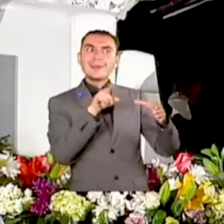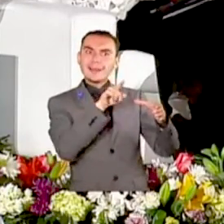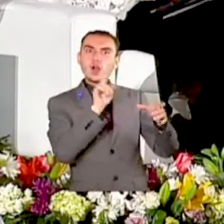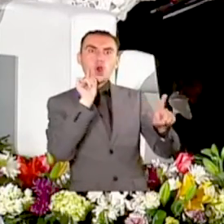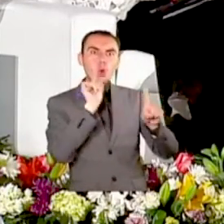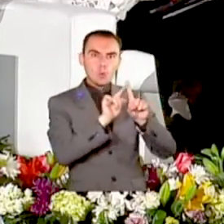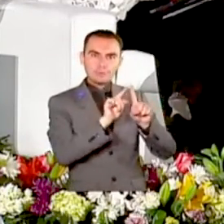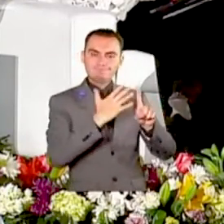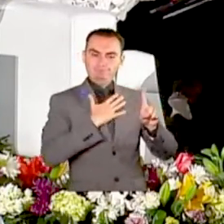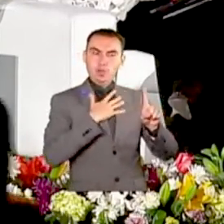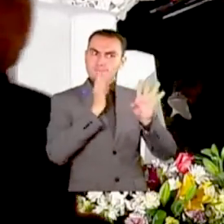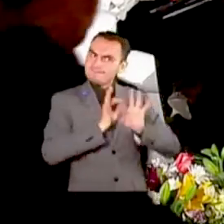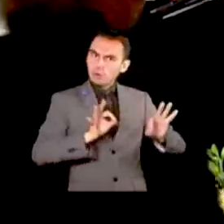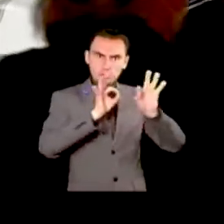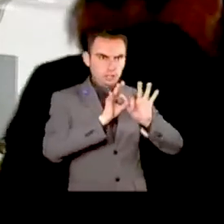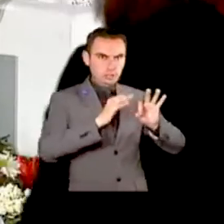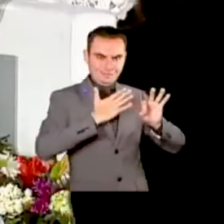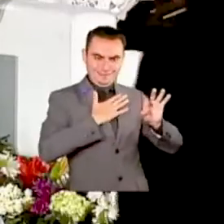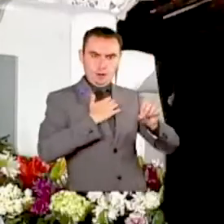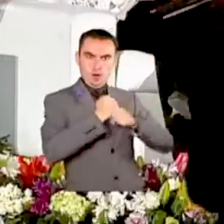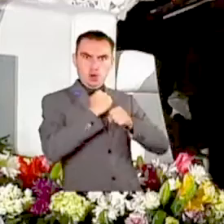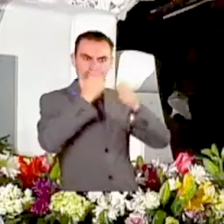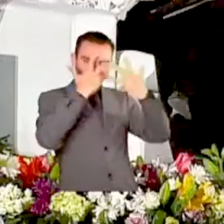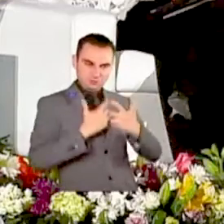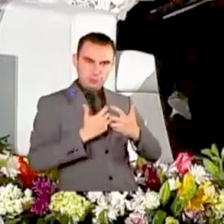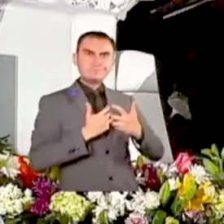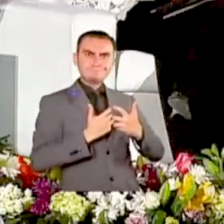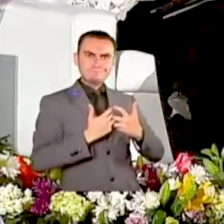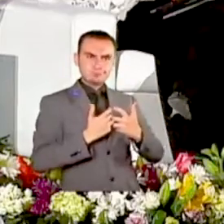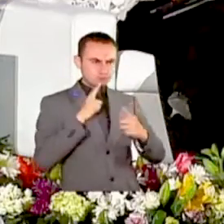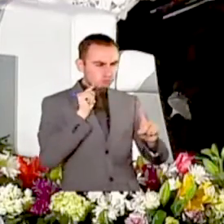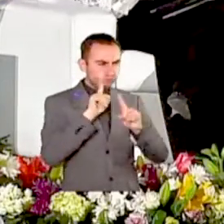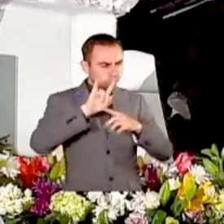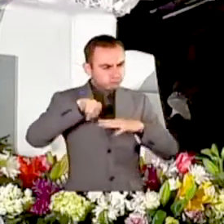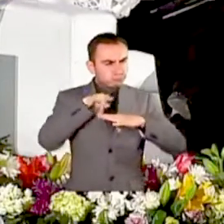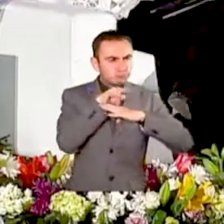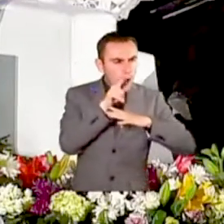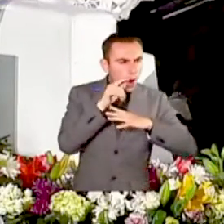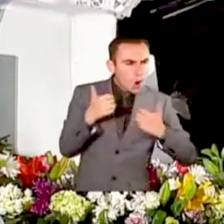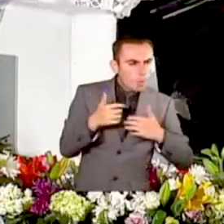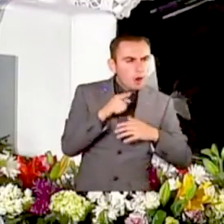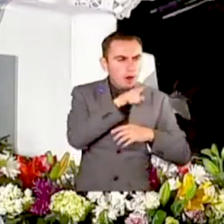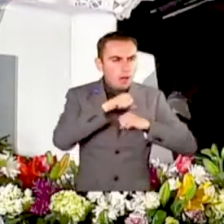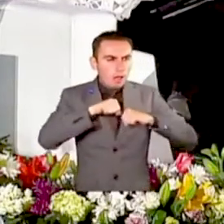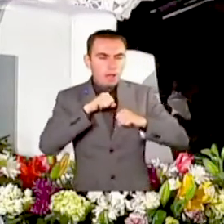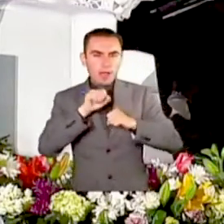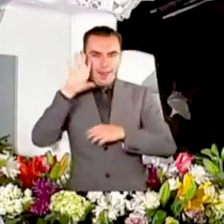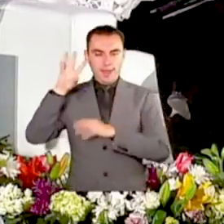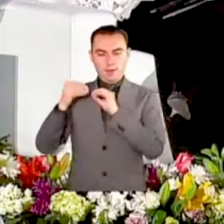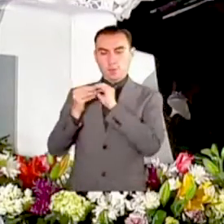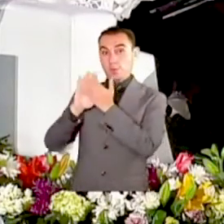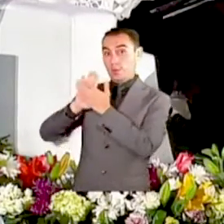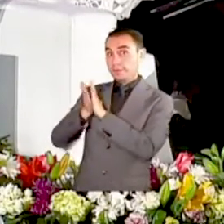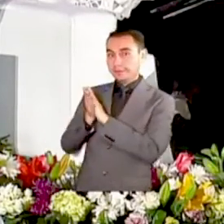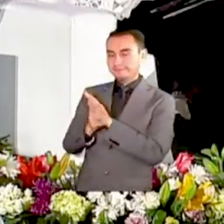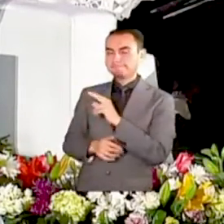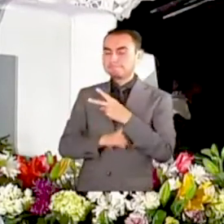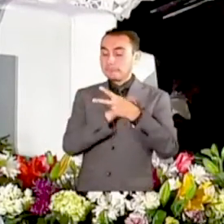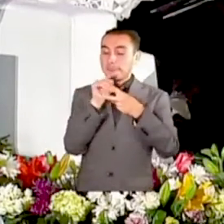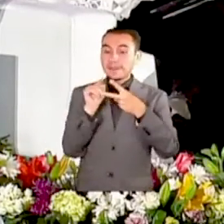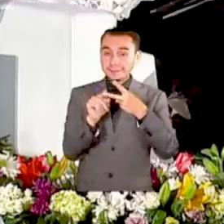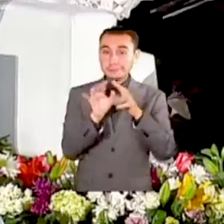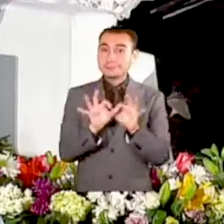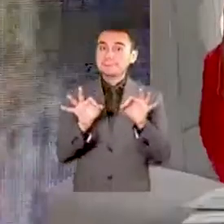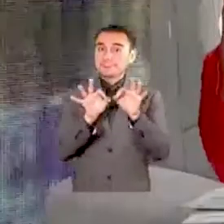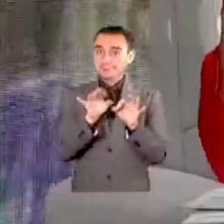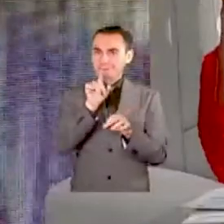razón fundamental del funcionamiento de la delegada en el seguimiento al acuerdo de paz. Y un segundo punto que es bueno que yo creo que tengan